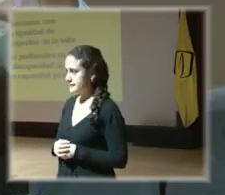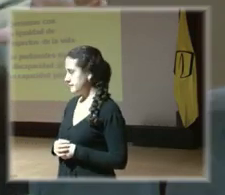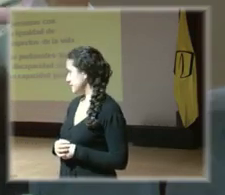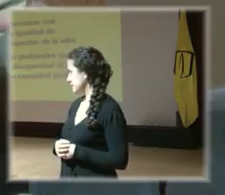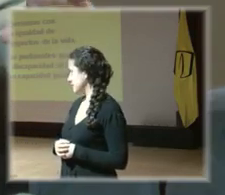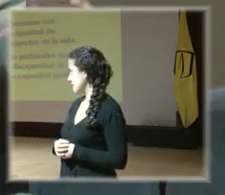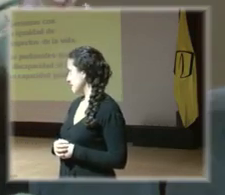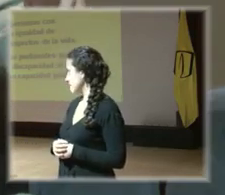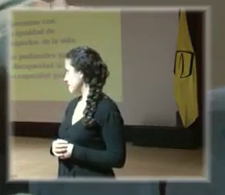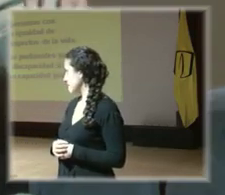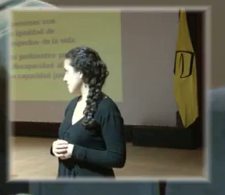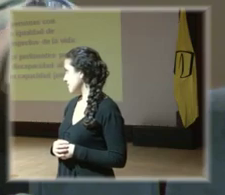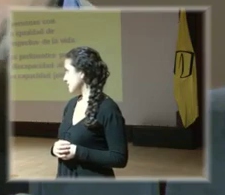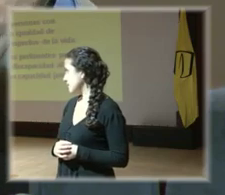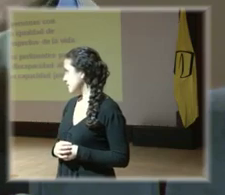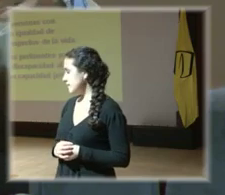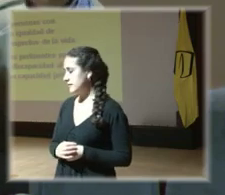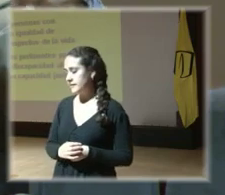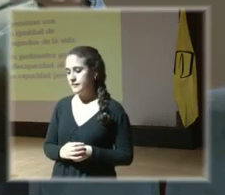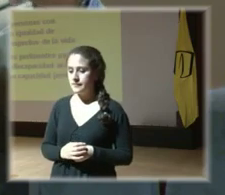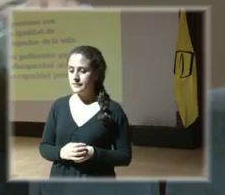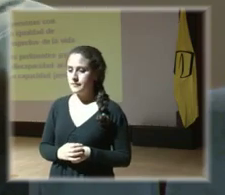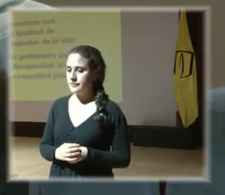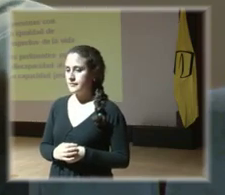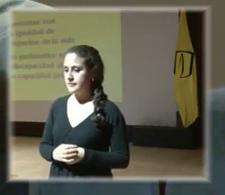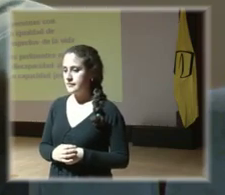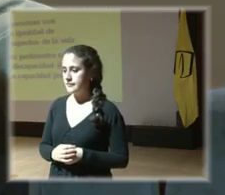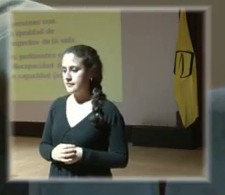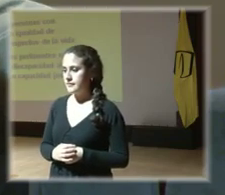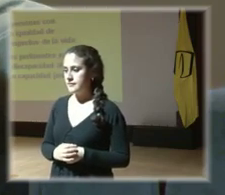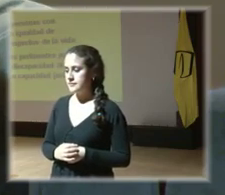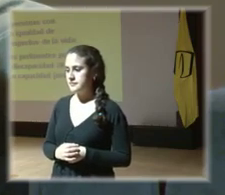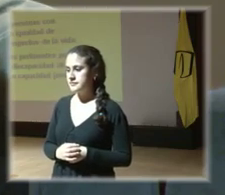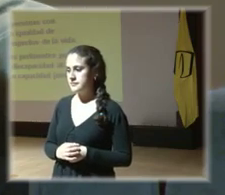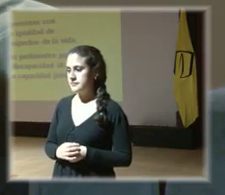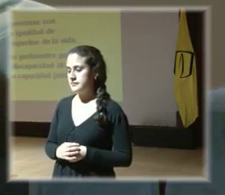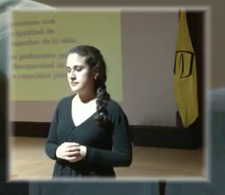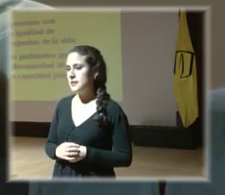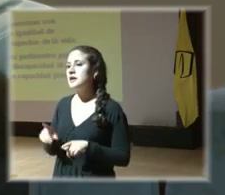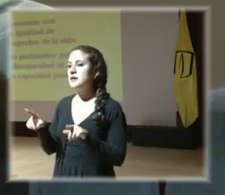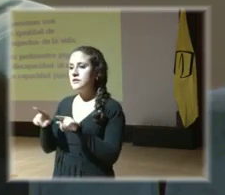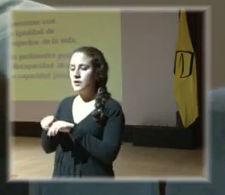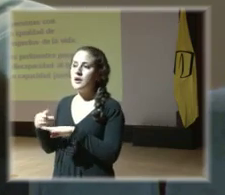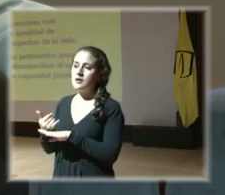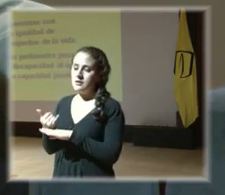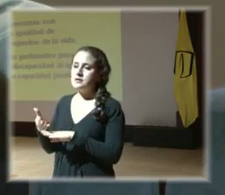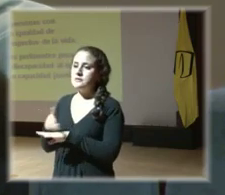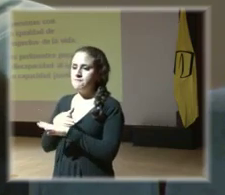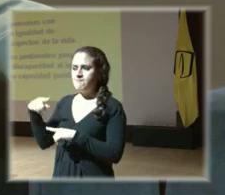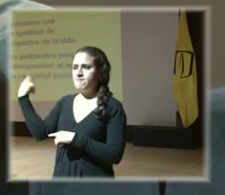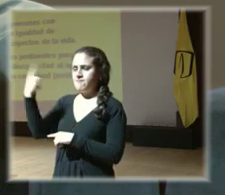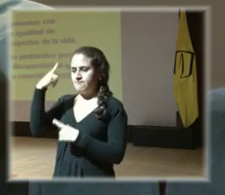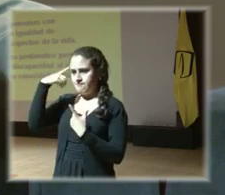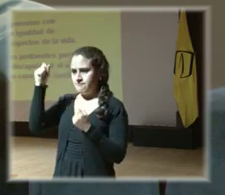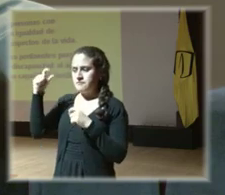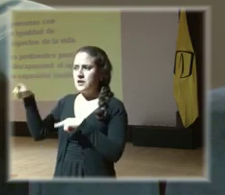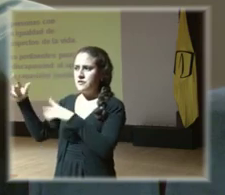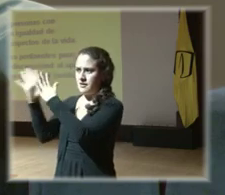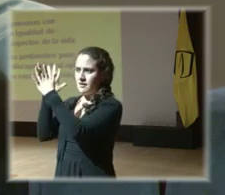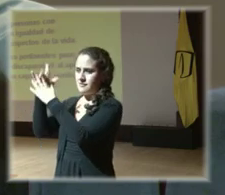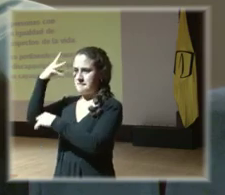un juicio entendiendo esto ya como una premisa. Hay una preocupación. Sobre todo lo he escuchado